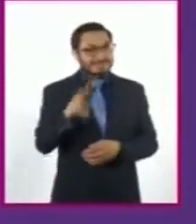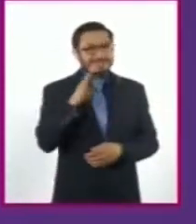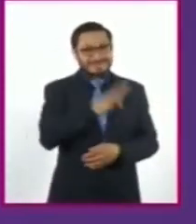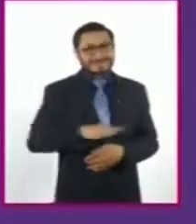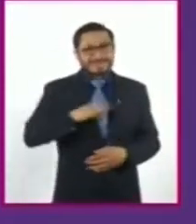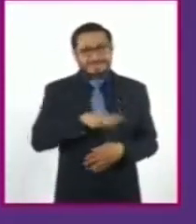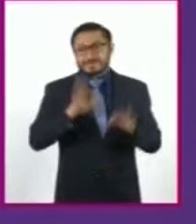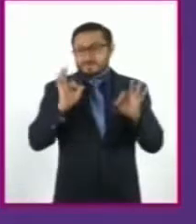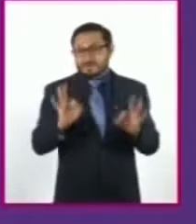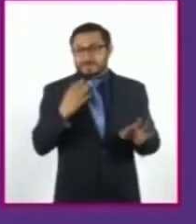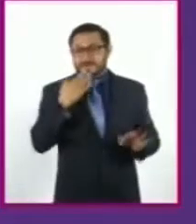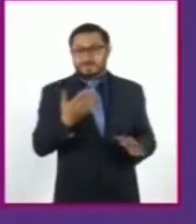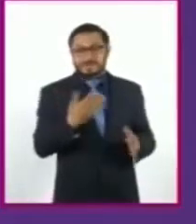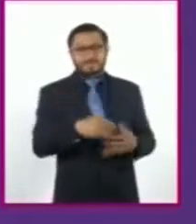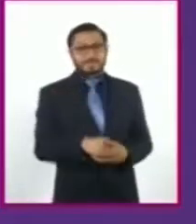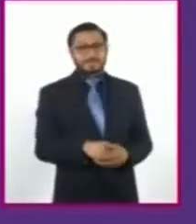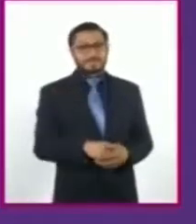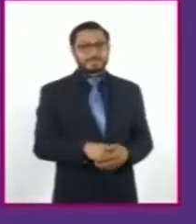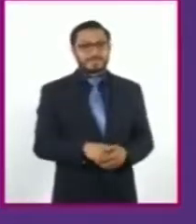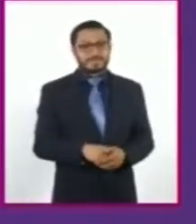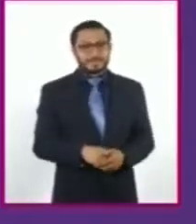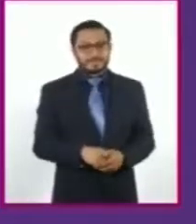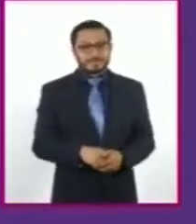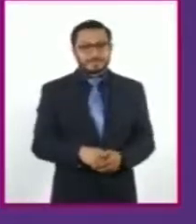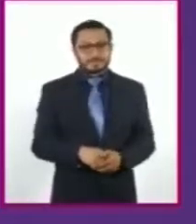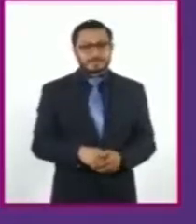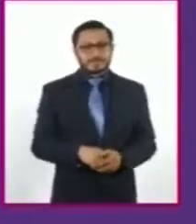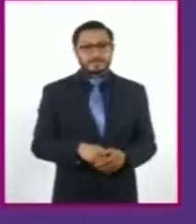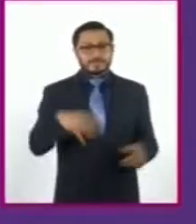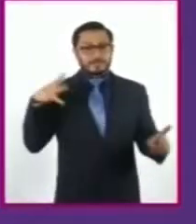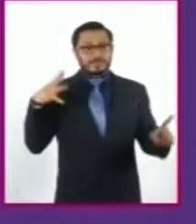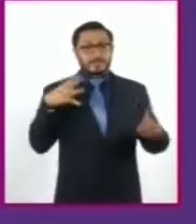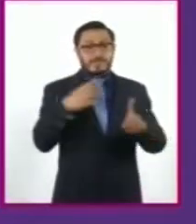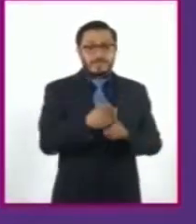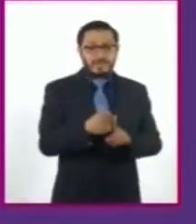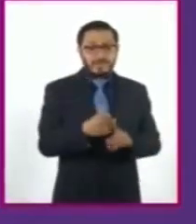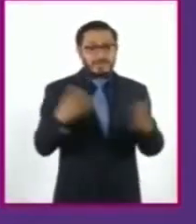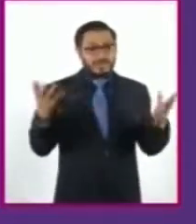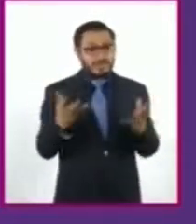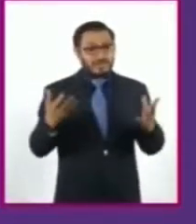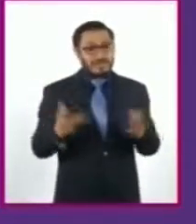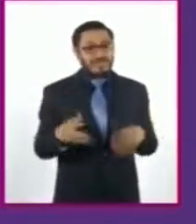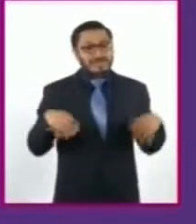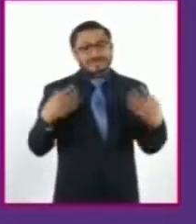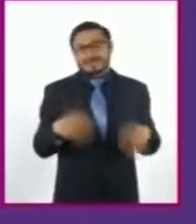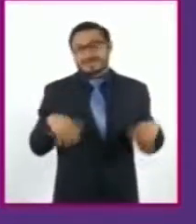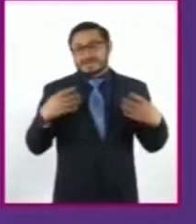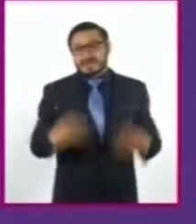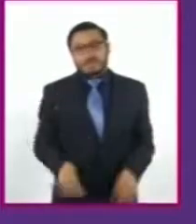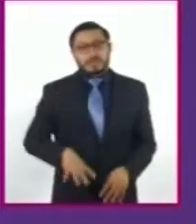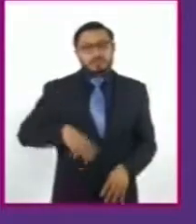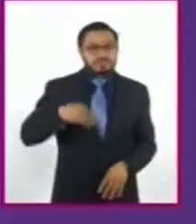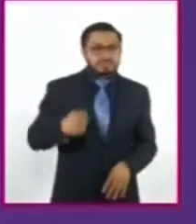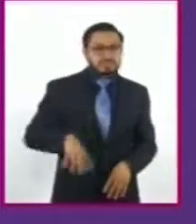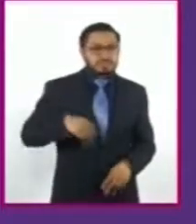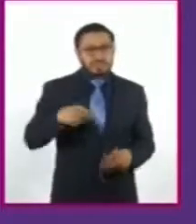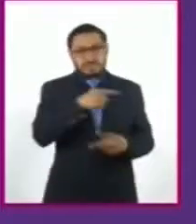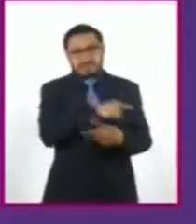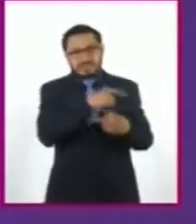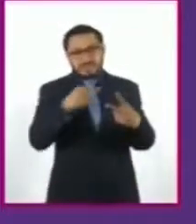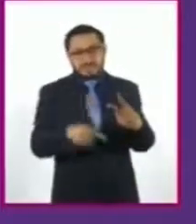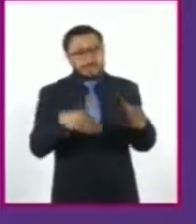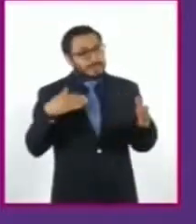realizado. Para lograr sus metas, Pedro enfrentó y superó 2 tipos de